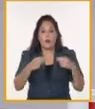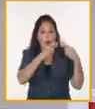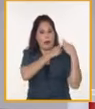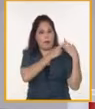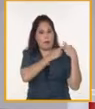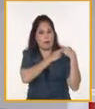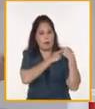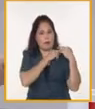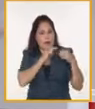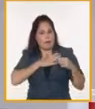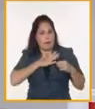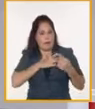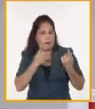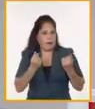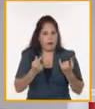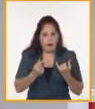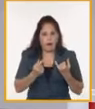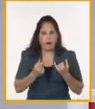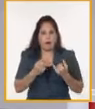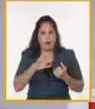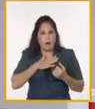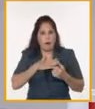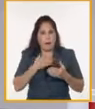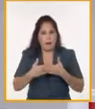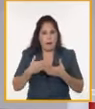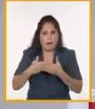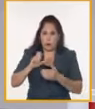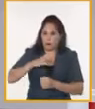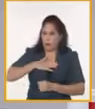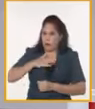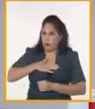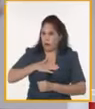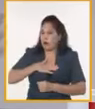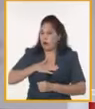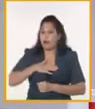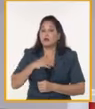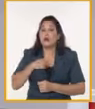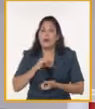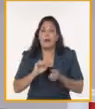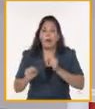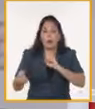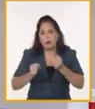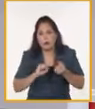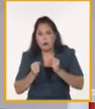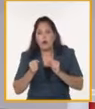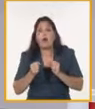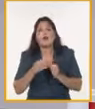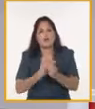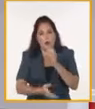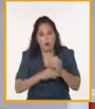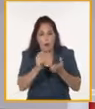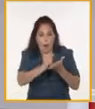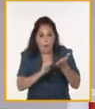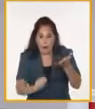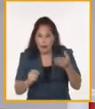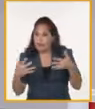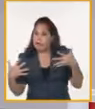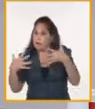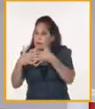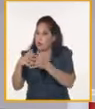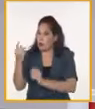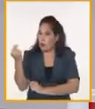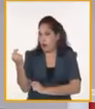de que ese es su capital Ese es su su su su dinero y tiene que mantener una veracidad de de los datos Porque